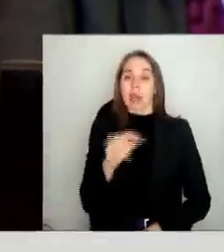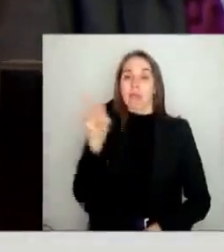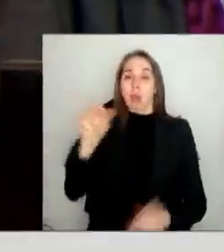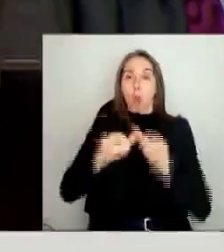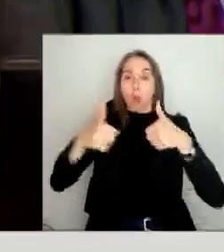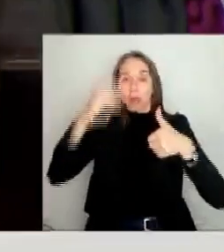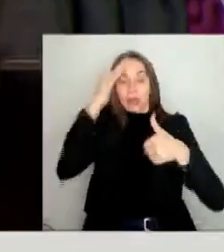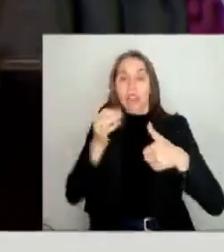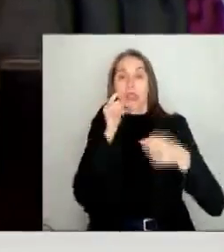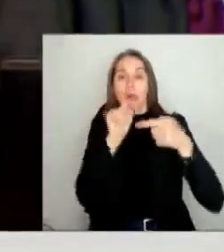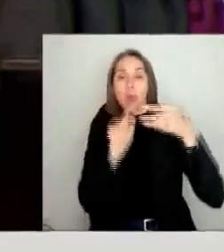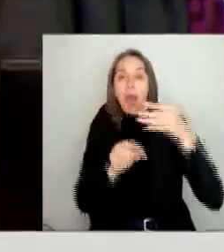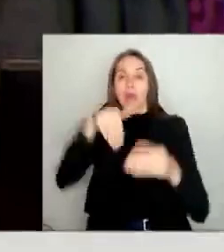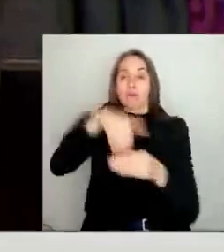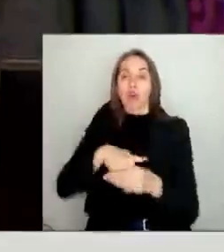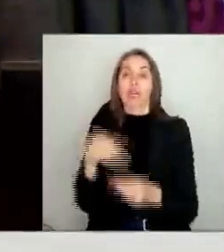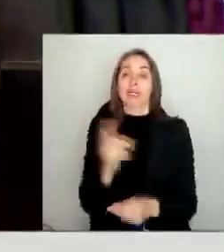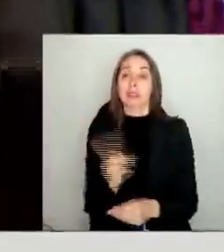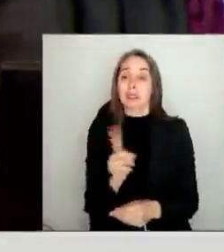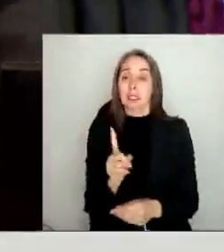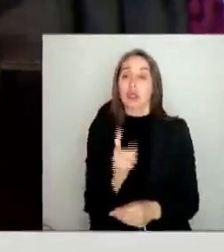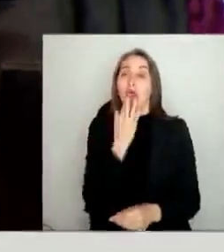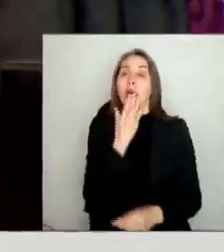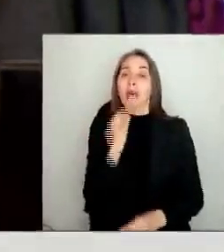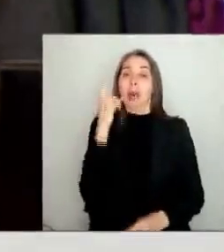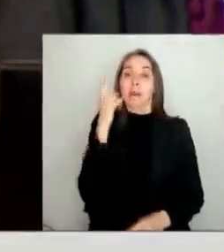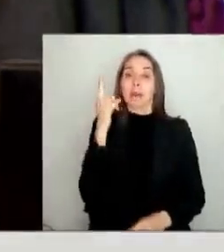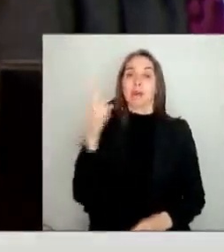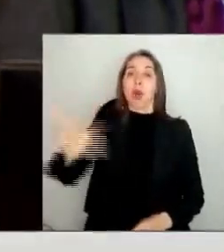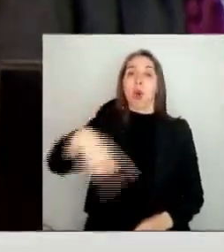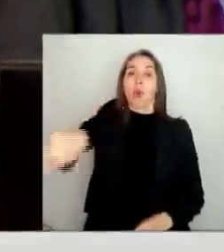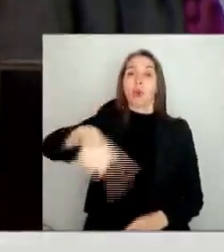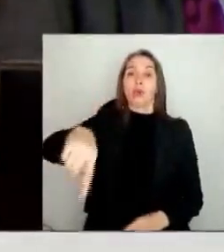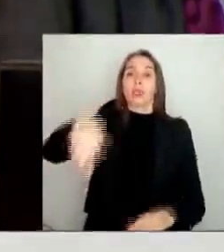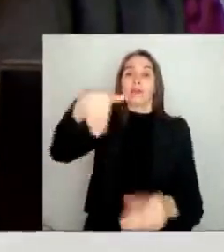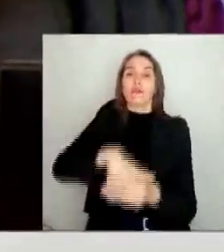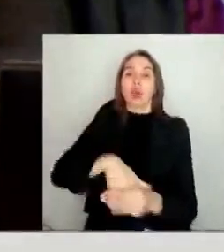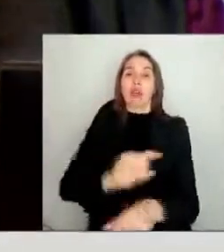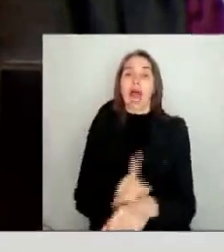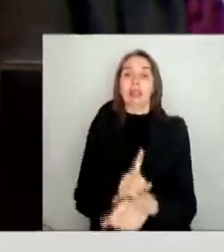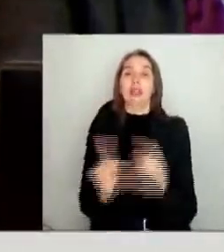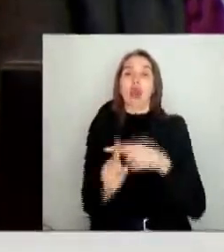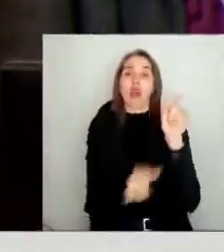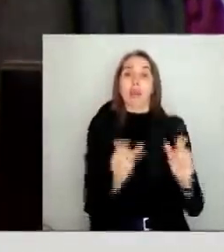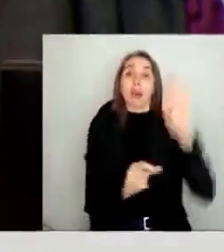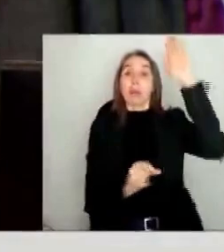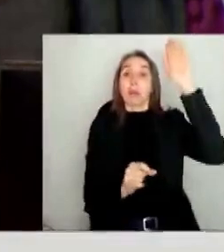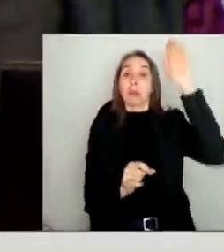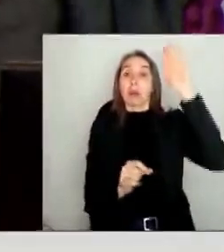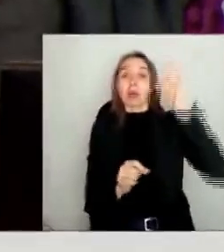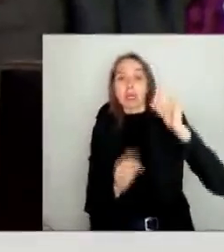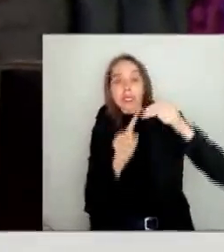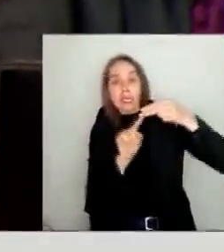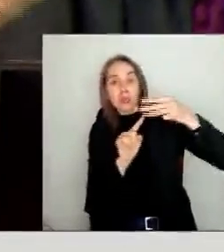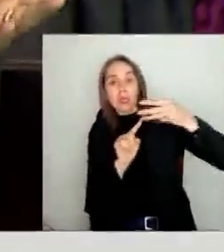vota porque si no el que el que habla primero usted resulta que se vota y deja a los otros que levantamos la mano y que no nos dio